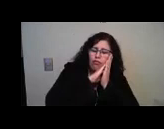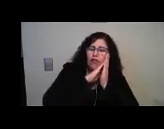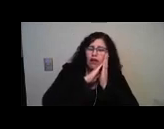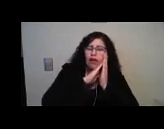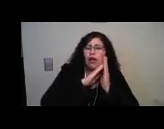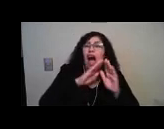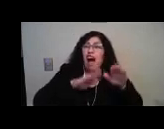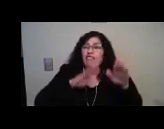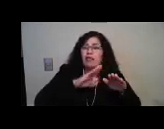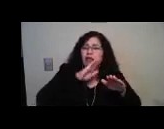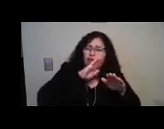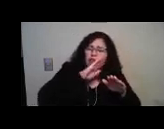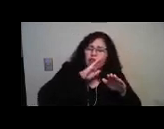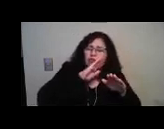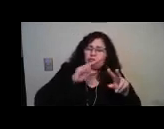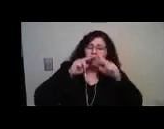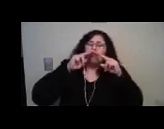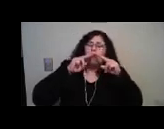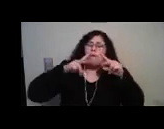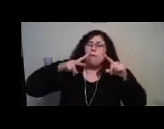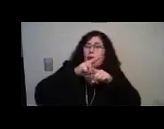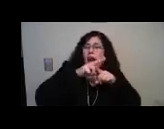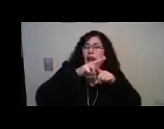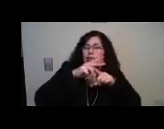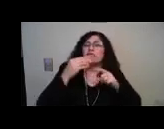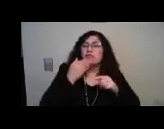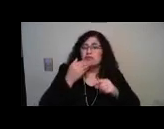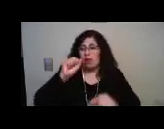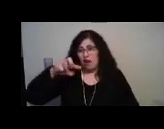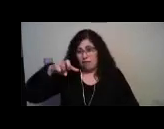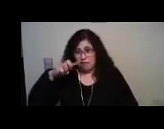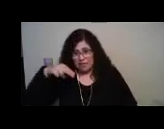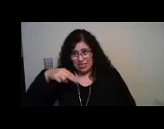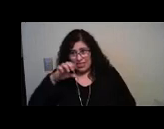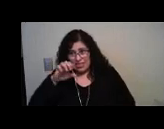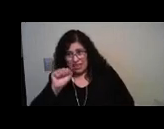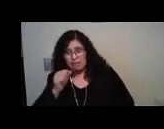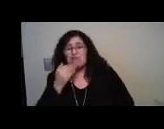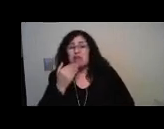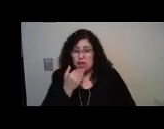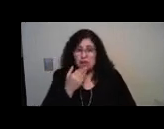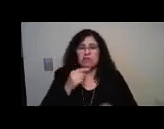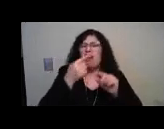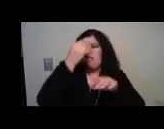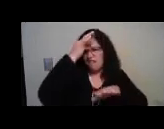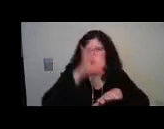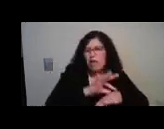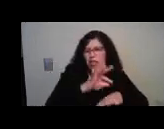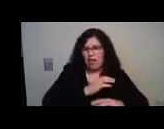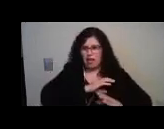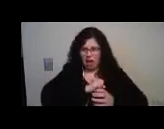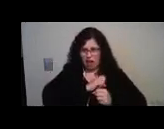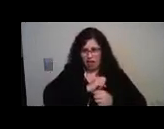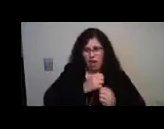un factor de riesgo, así que lo invito a poder profundizar. Y por supuesto enfermedades cardiovasculares como insuficiencia cardíaca, defectos